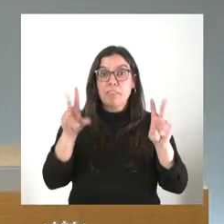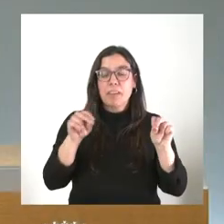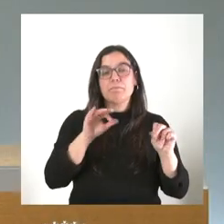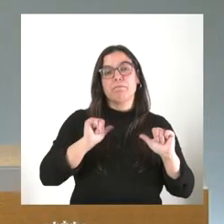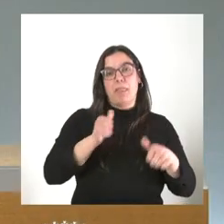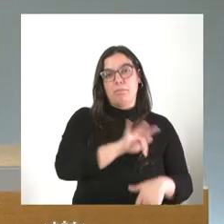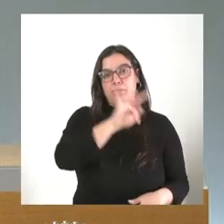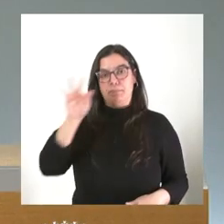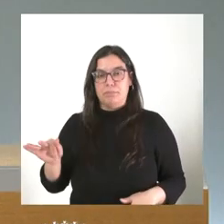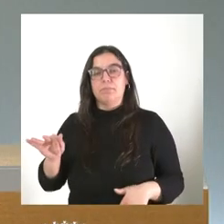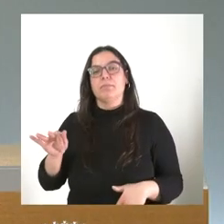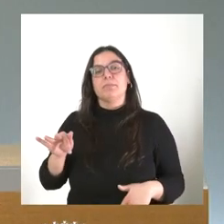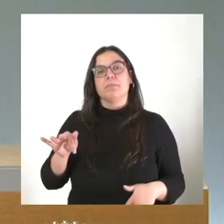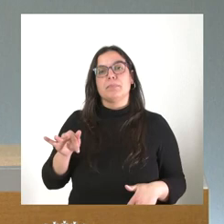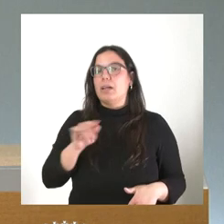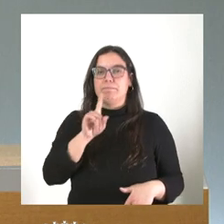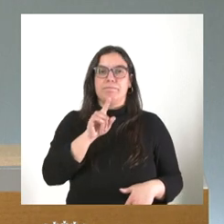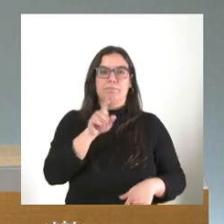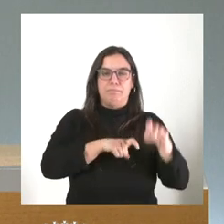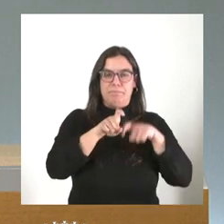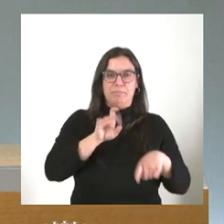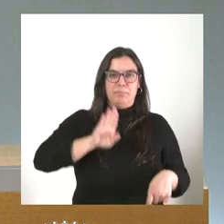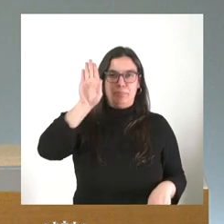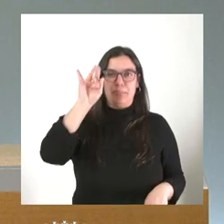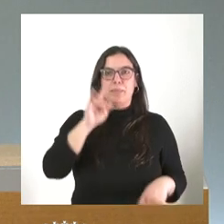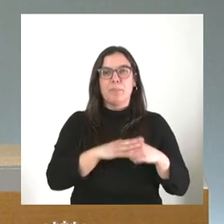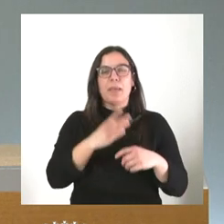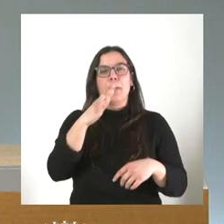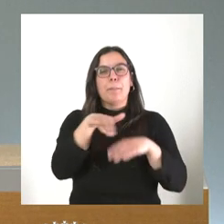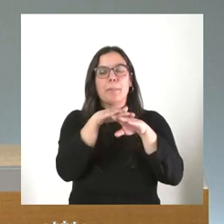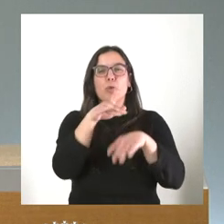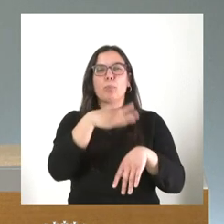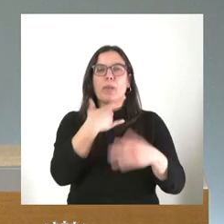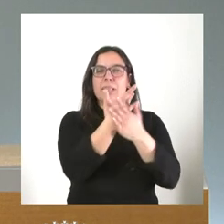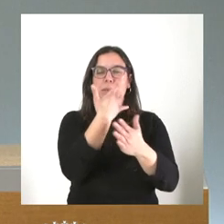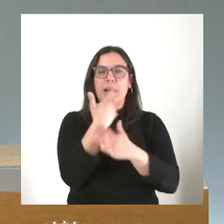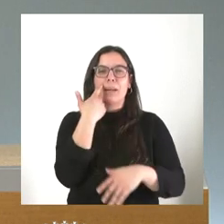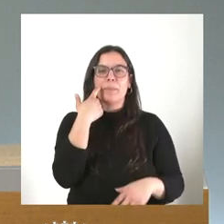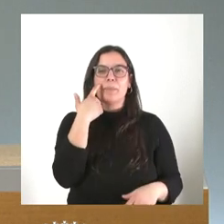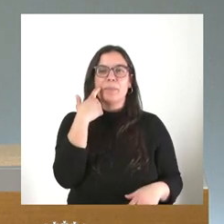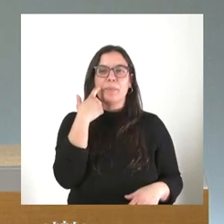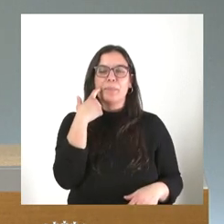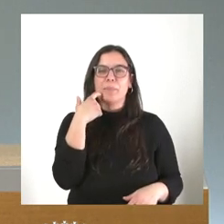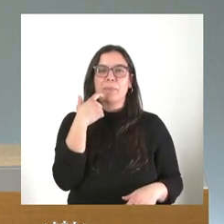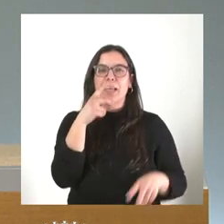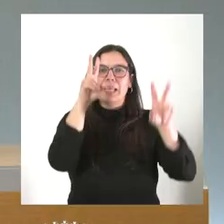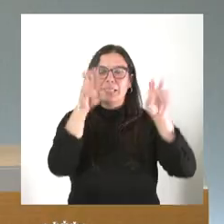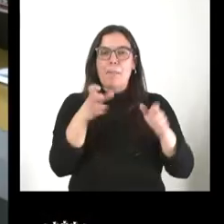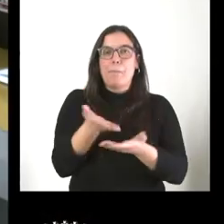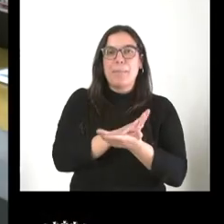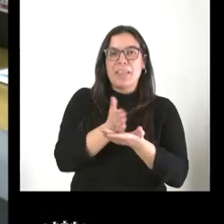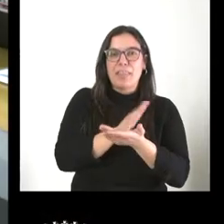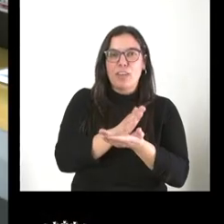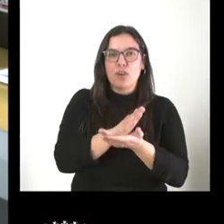el turno Sí vale una cosa más a ver si nos puede explicar el asunto de la mediación En